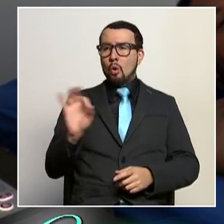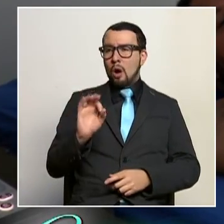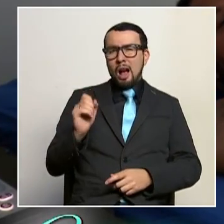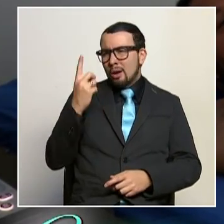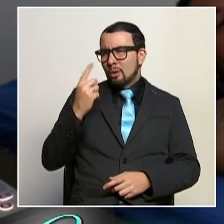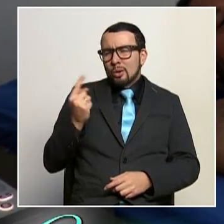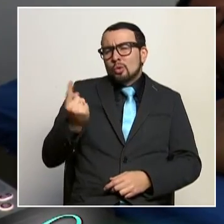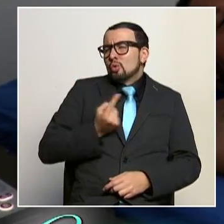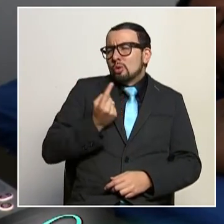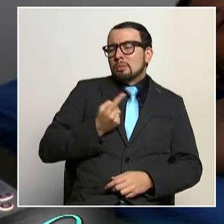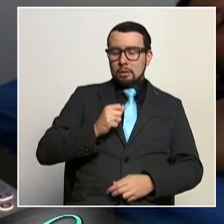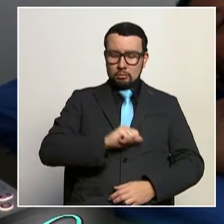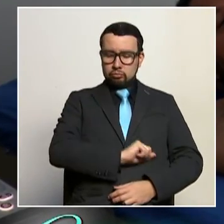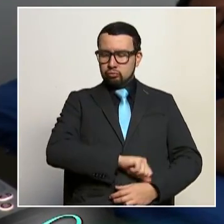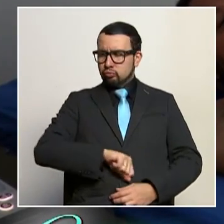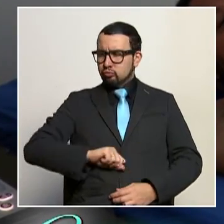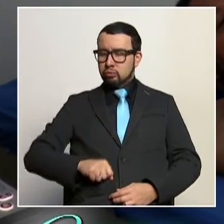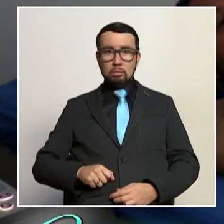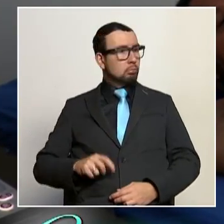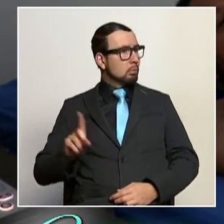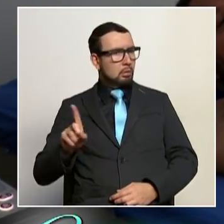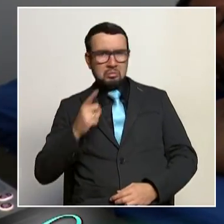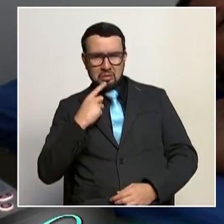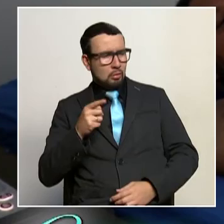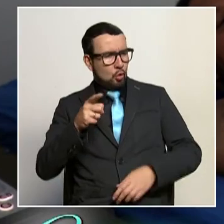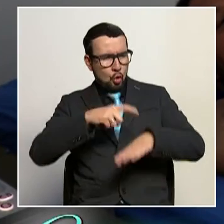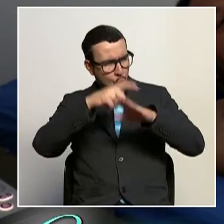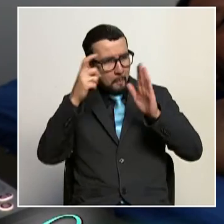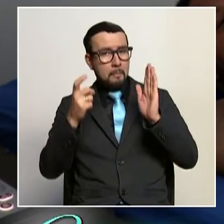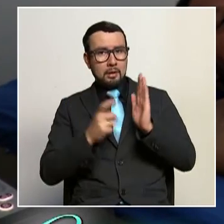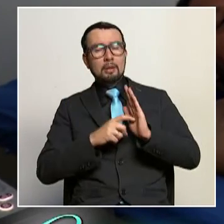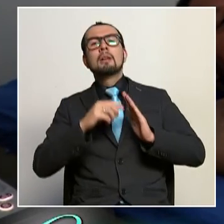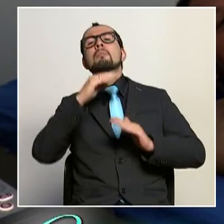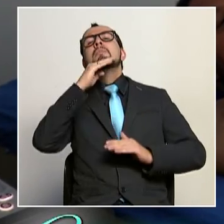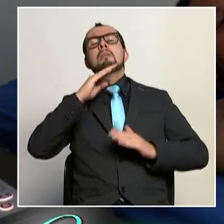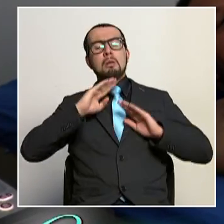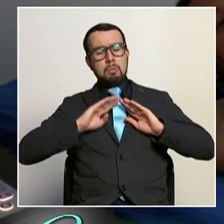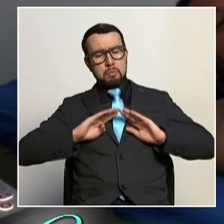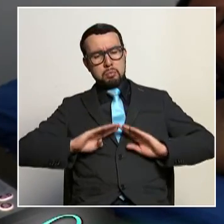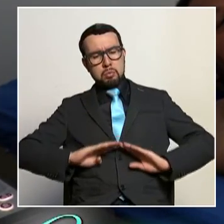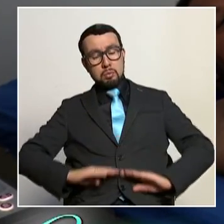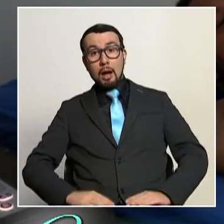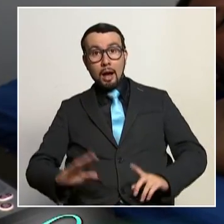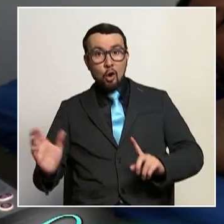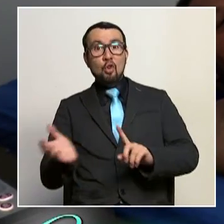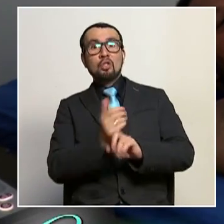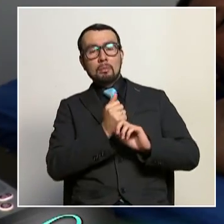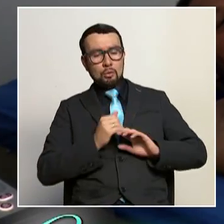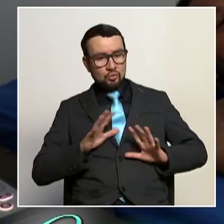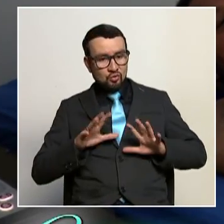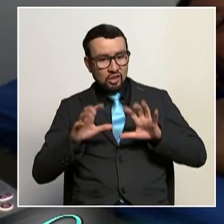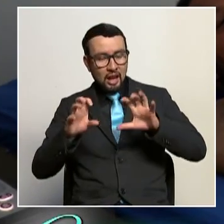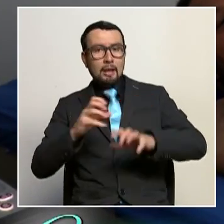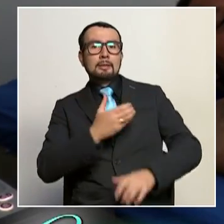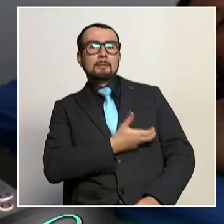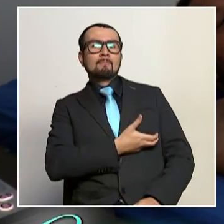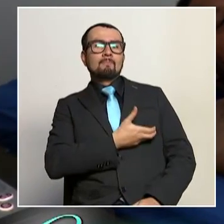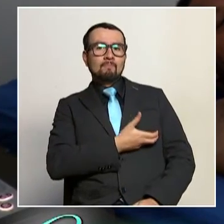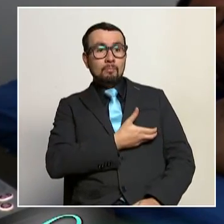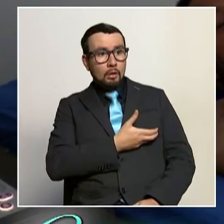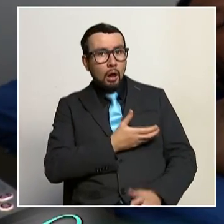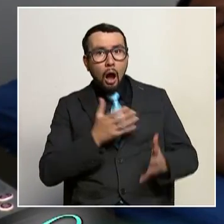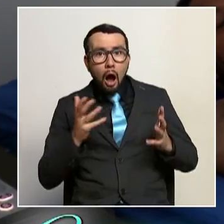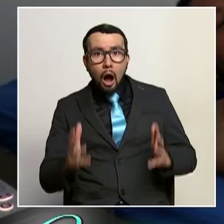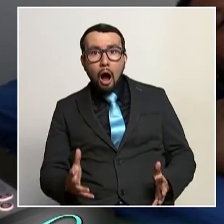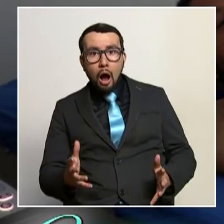hágase nomás la abdominal. Y la señora dijo, no, hágame la total. Y le encontramos un cáncer en el seno. Entonces,